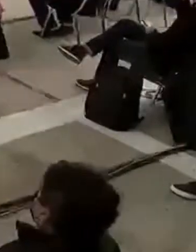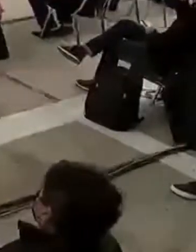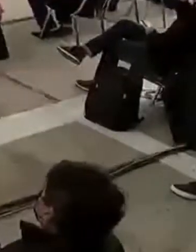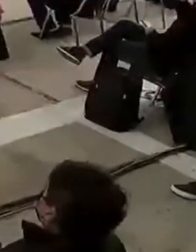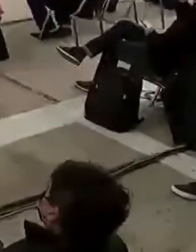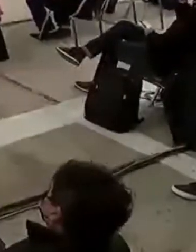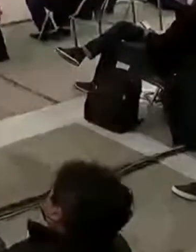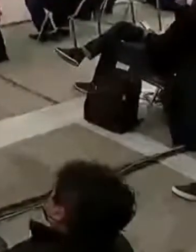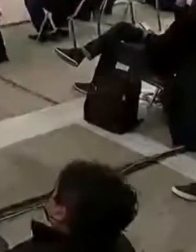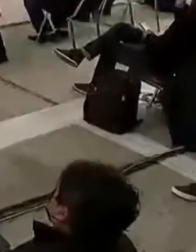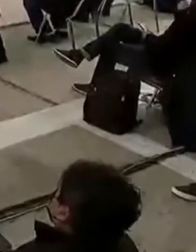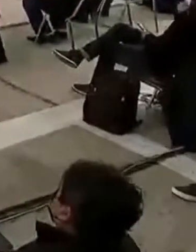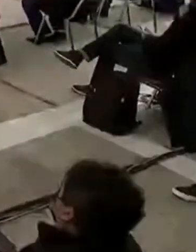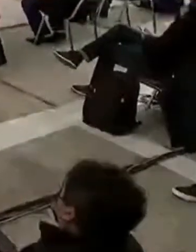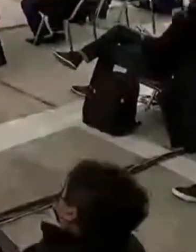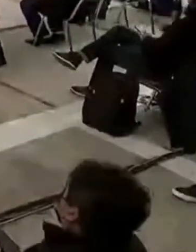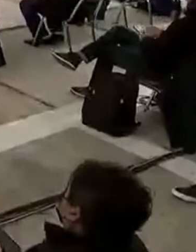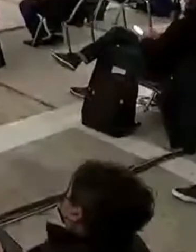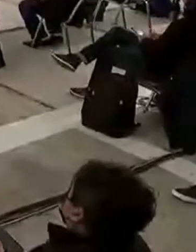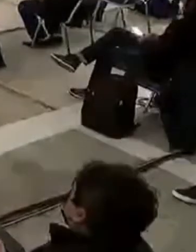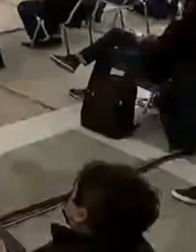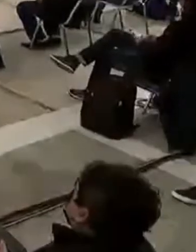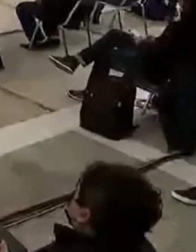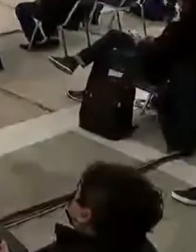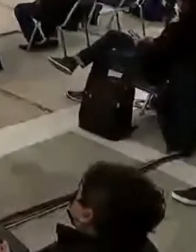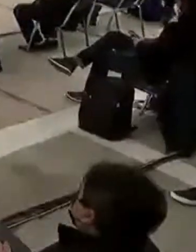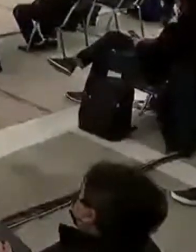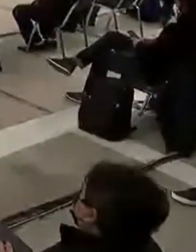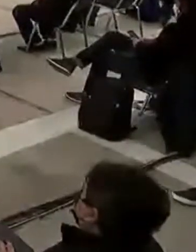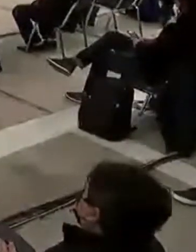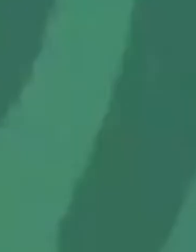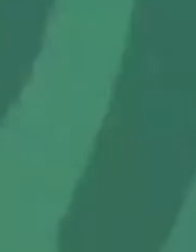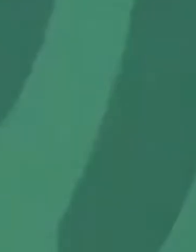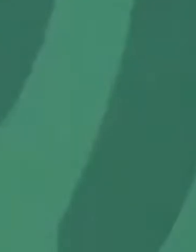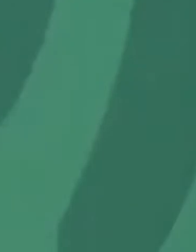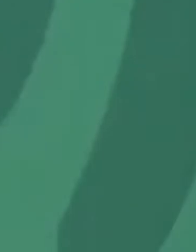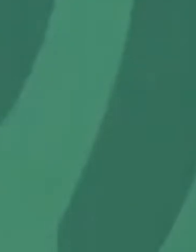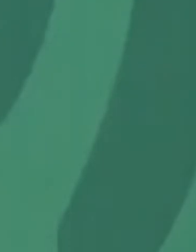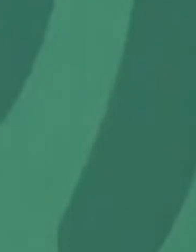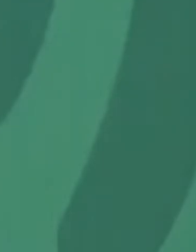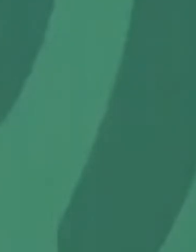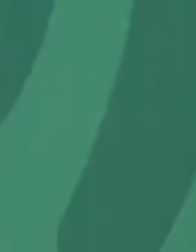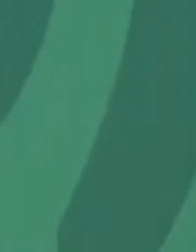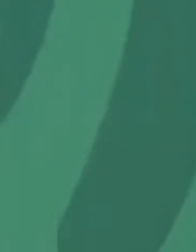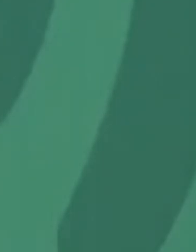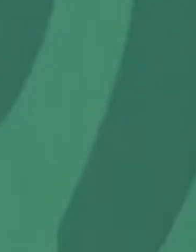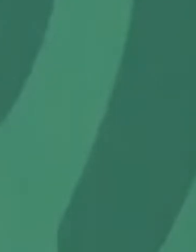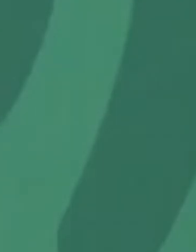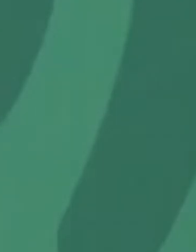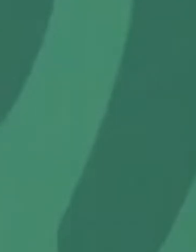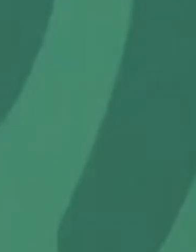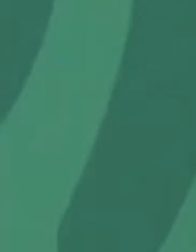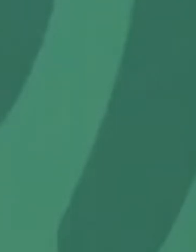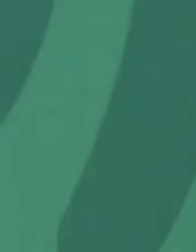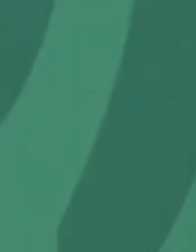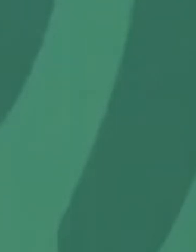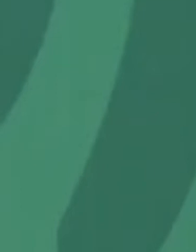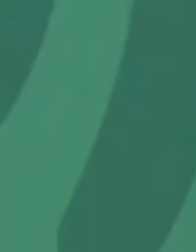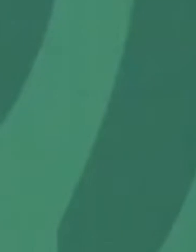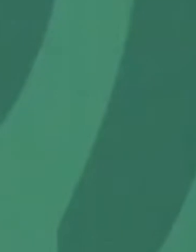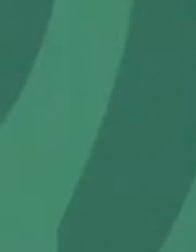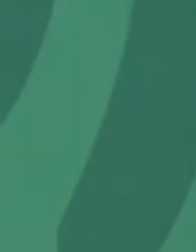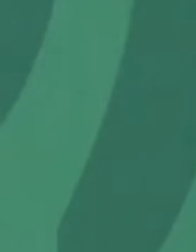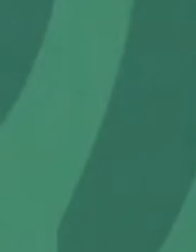no, pero sobre la violencia a los periodistas estoy al tanto del